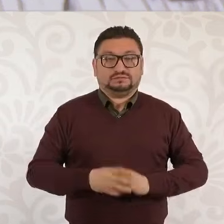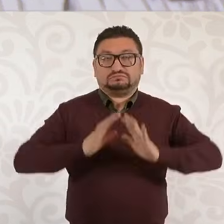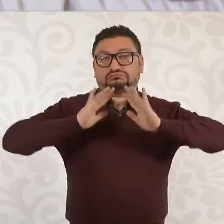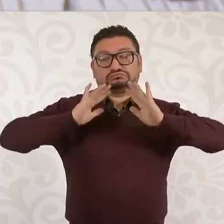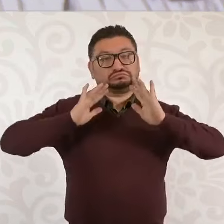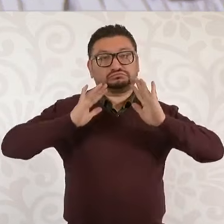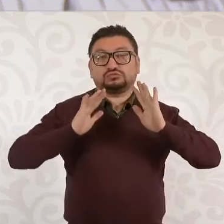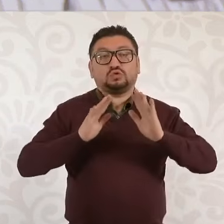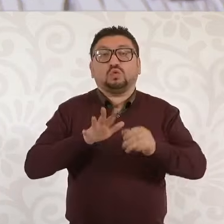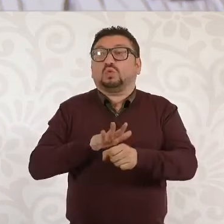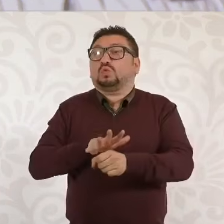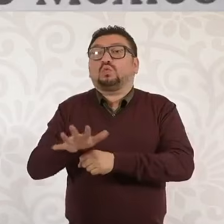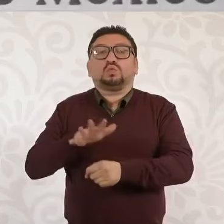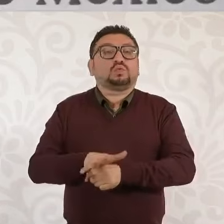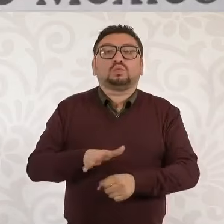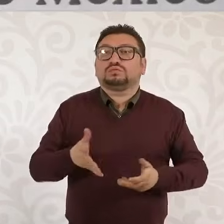Cualquiera que sea el partido político.